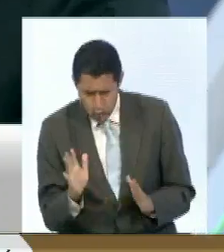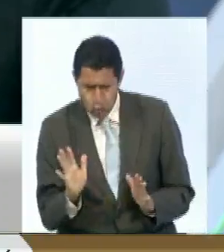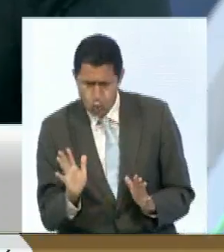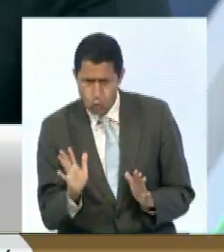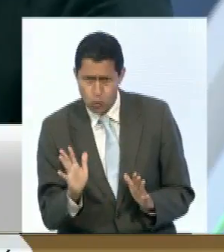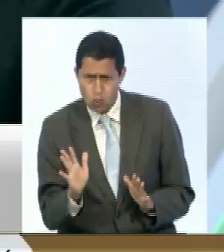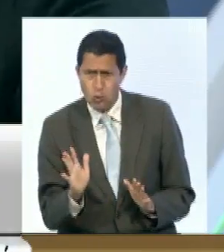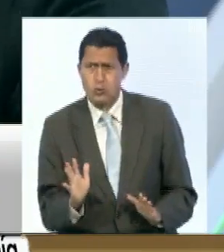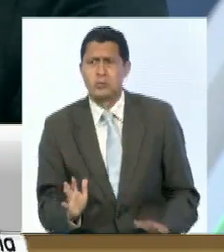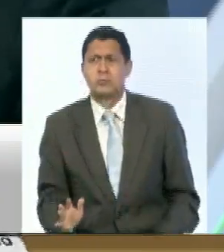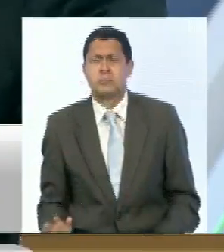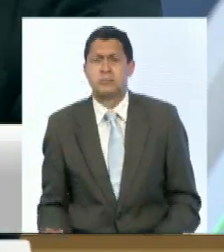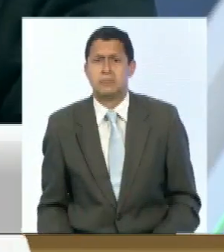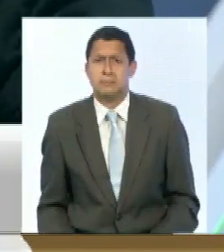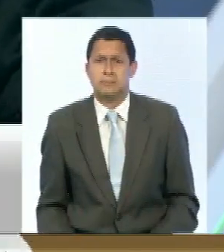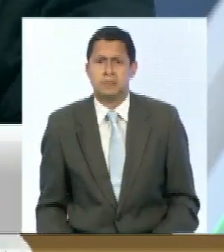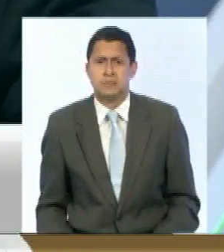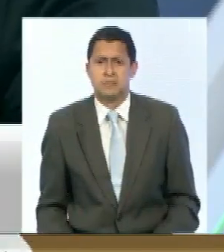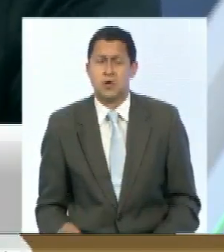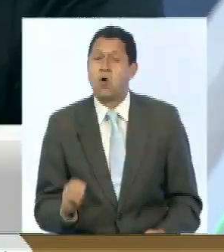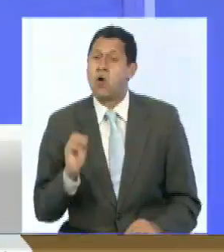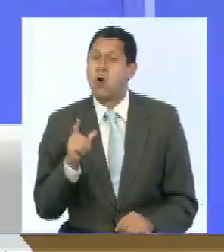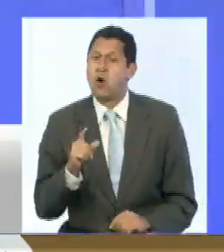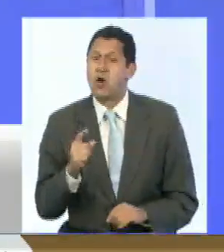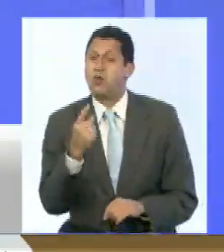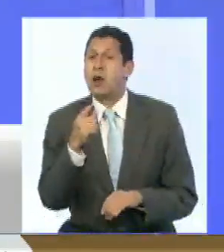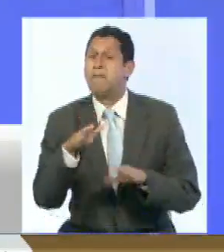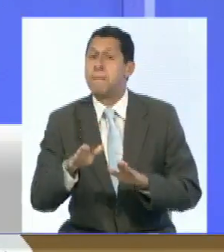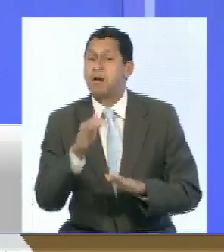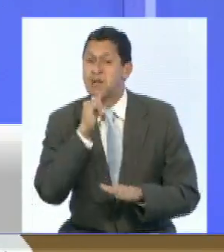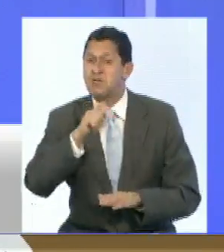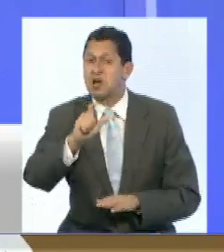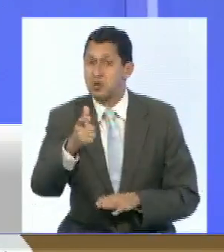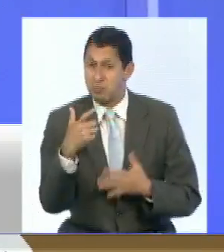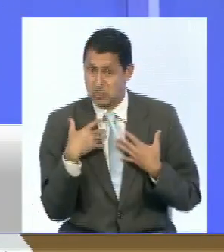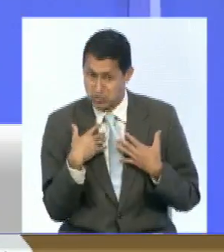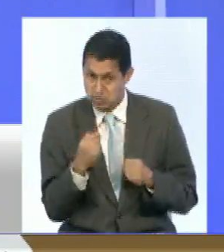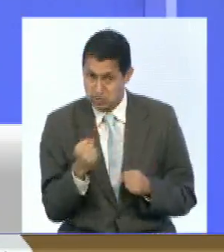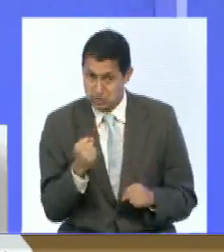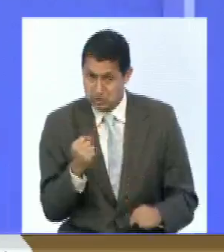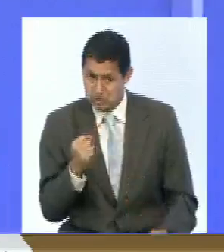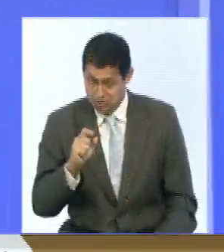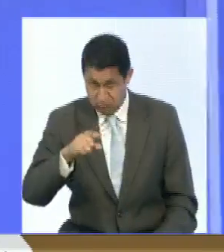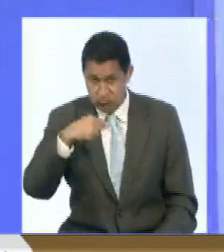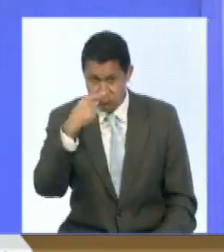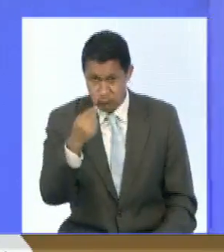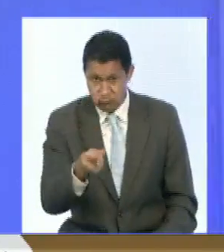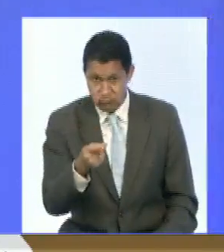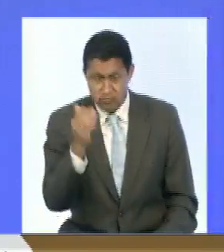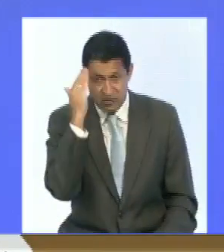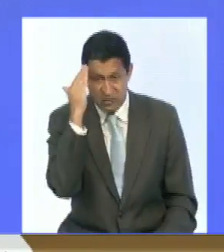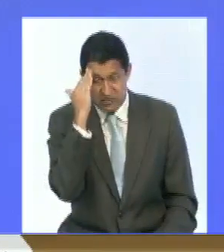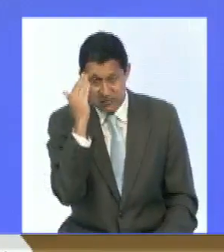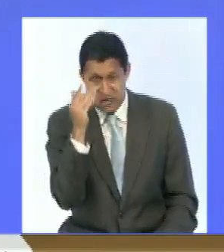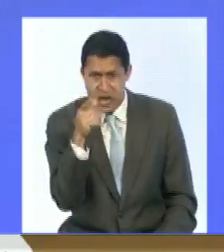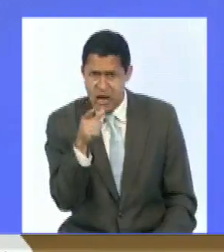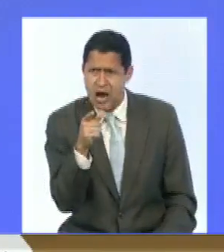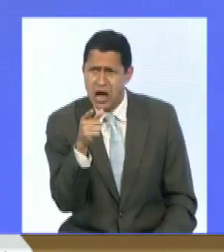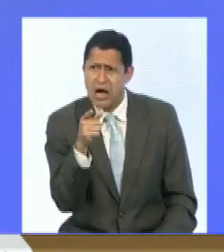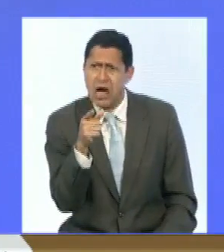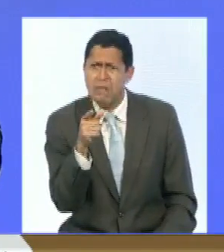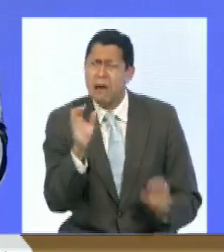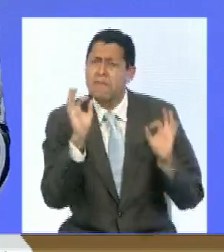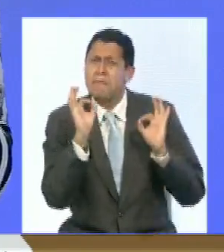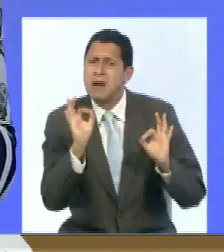vida debería acudir al urólogo muy bien nosotros vamos a hacer una pausa que noticias globovisión salud en la próxima parte conoceremos si es y